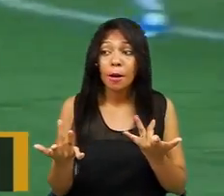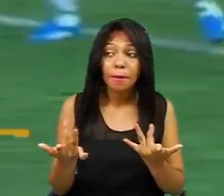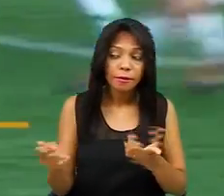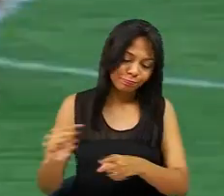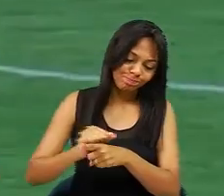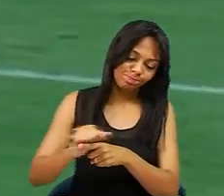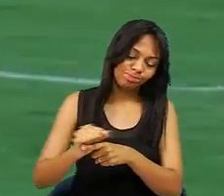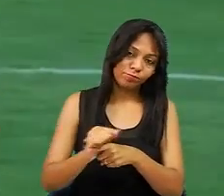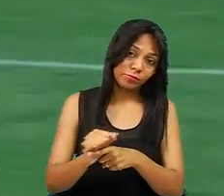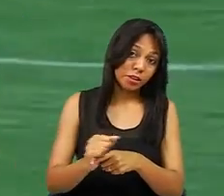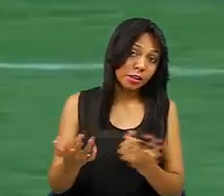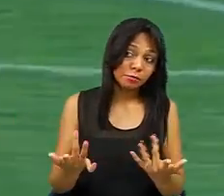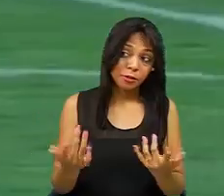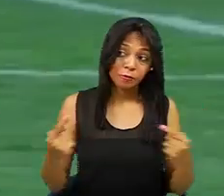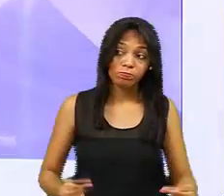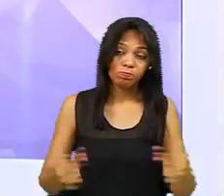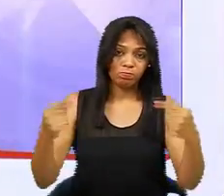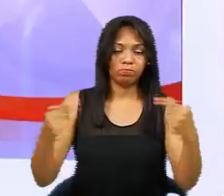la fecha número 4.